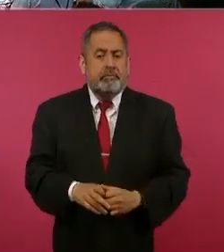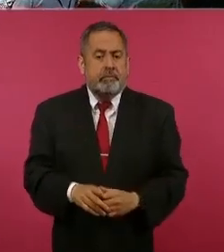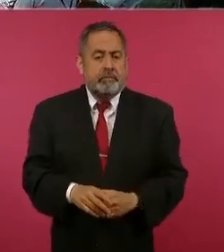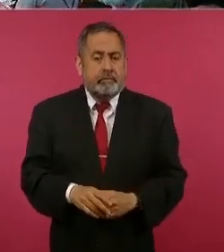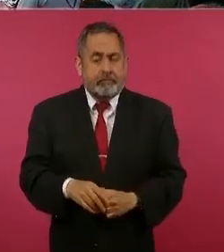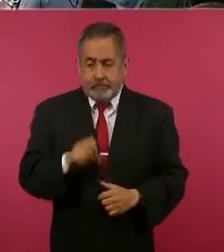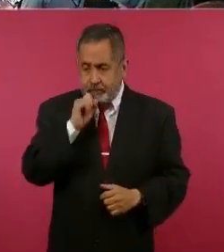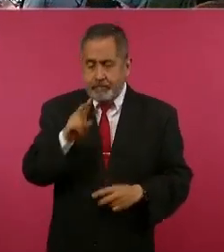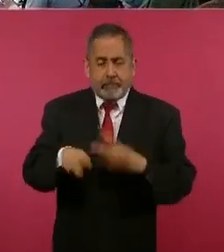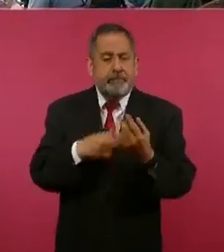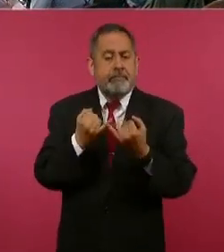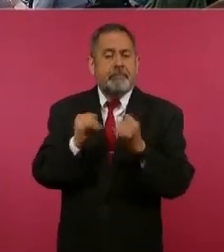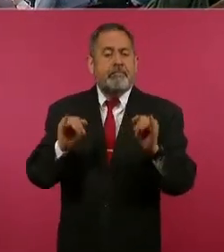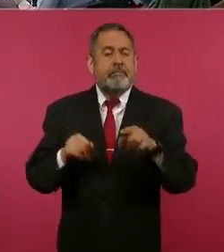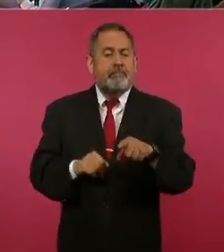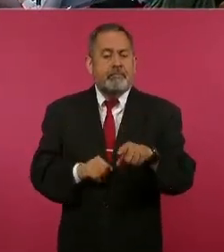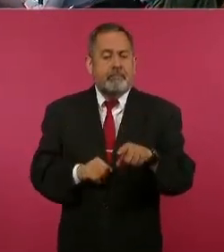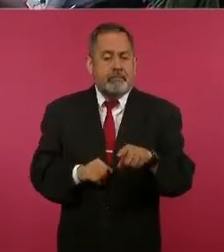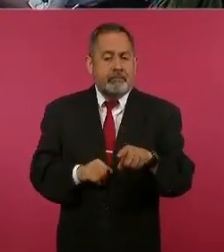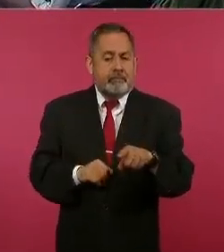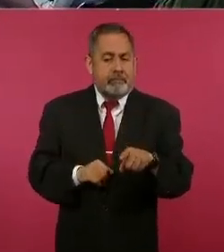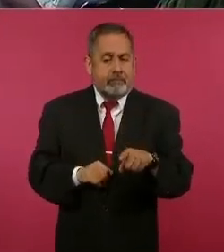Vamos a inaugurar